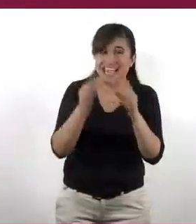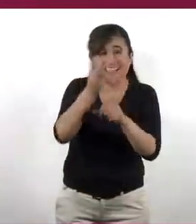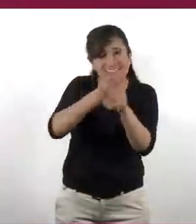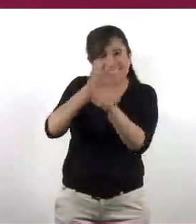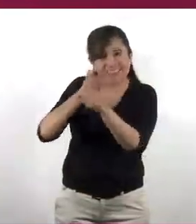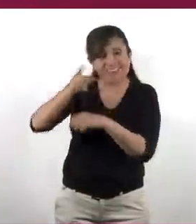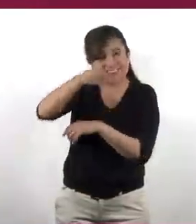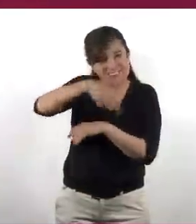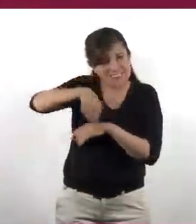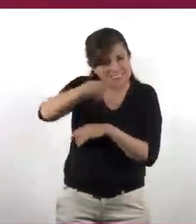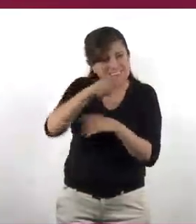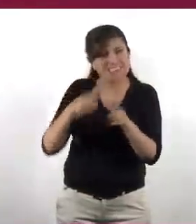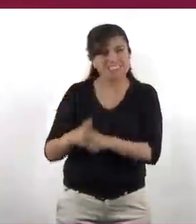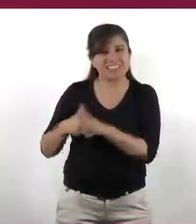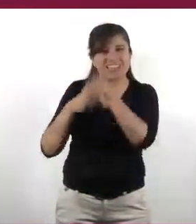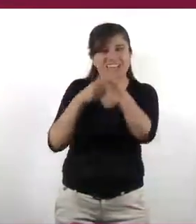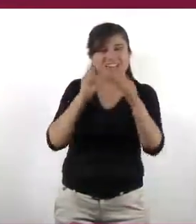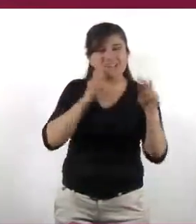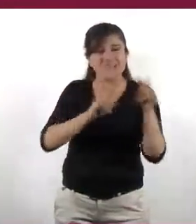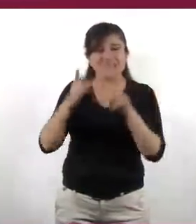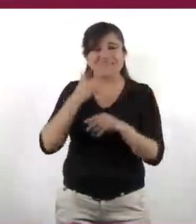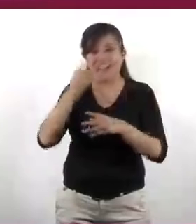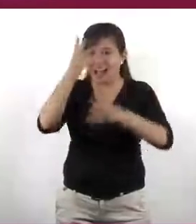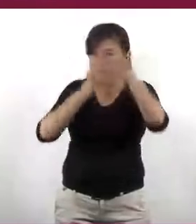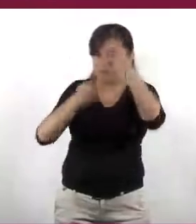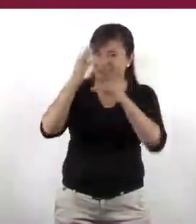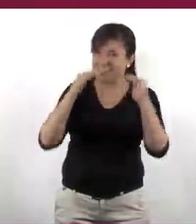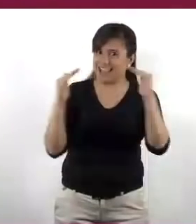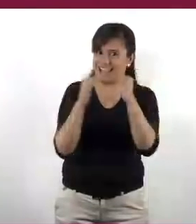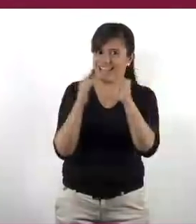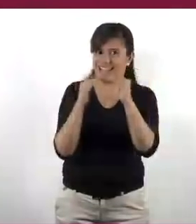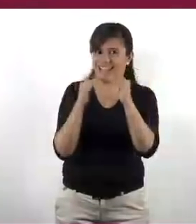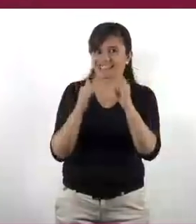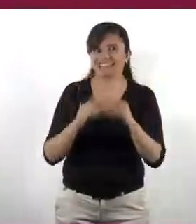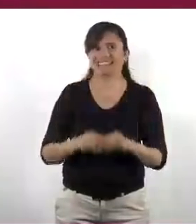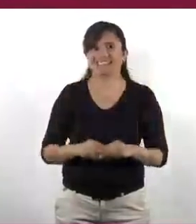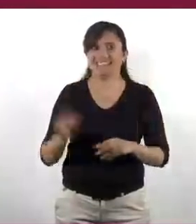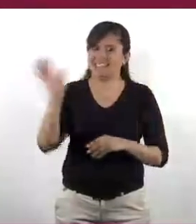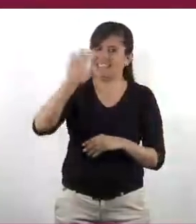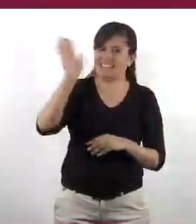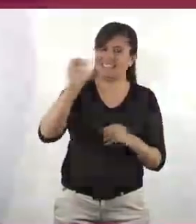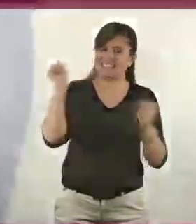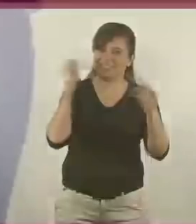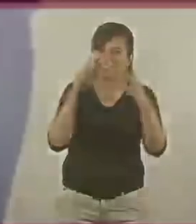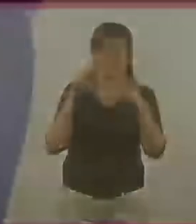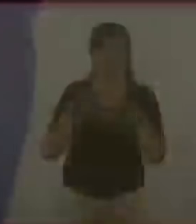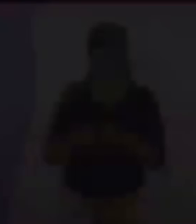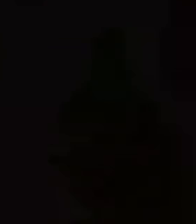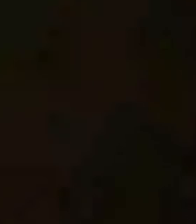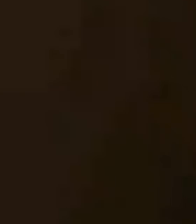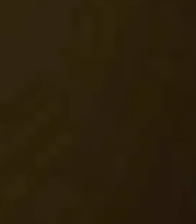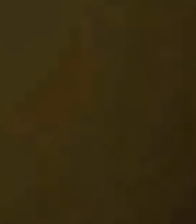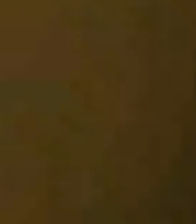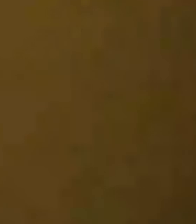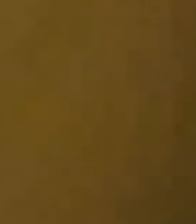invitamos a continuar con la programación de Aprende en Casa. ¡Hasta la próxima!